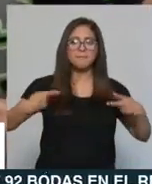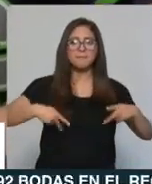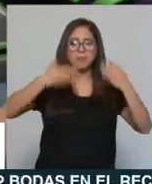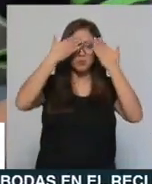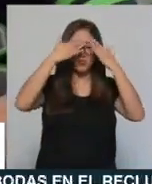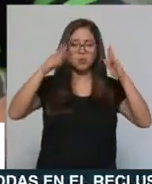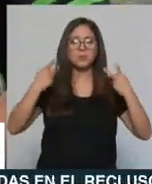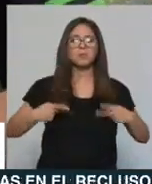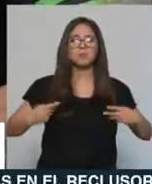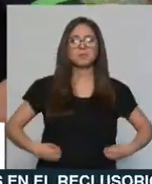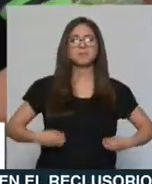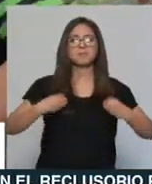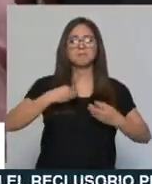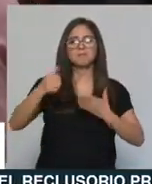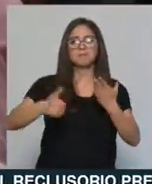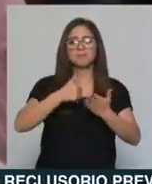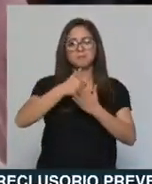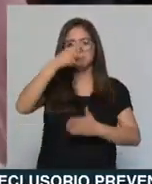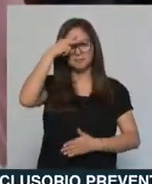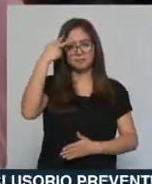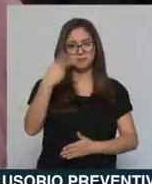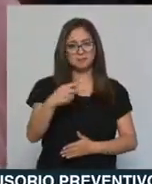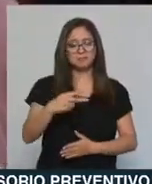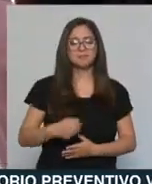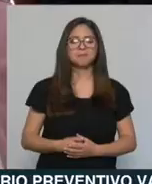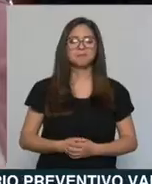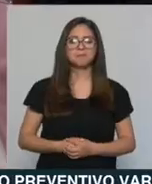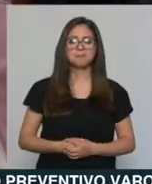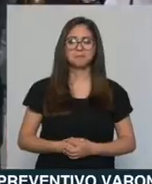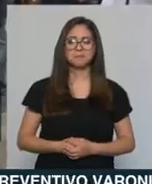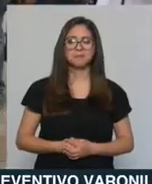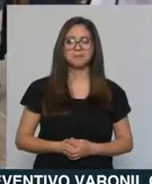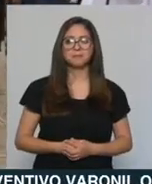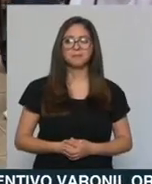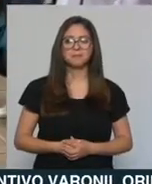capitalinos. Con imágenes de Manuel Hernández, Eric Pinto, 21 Noticias.